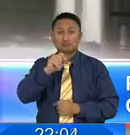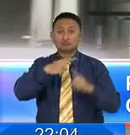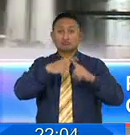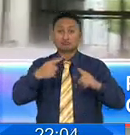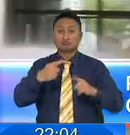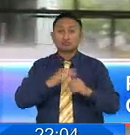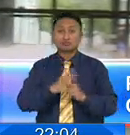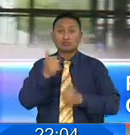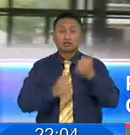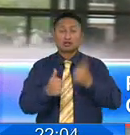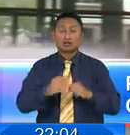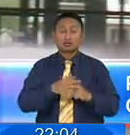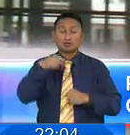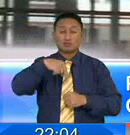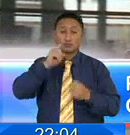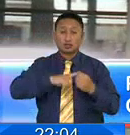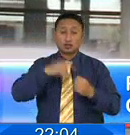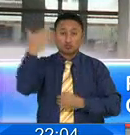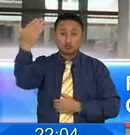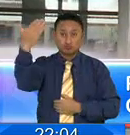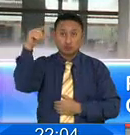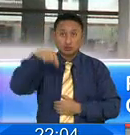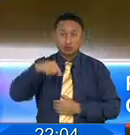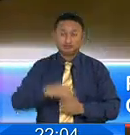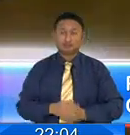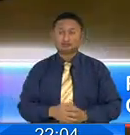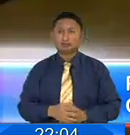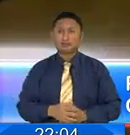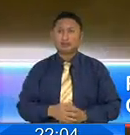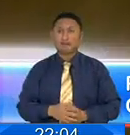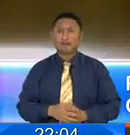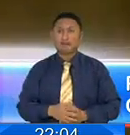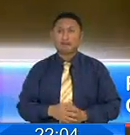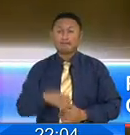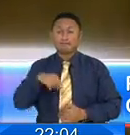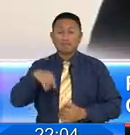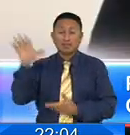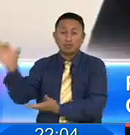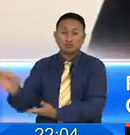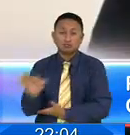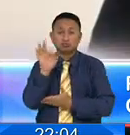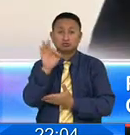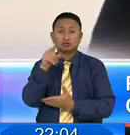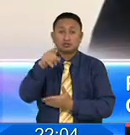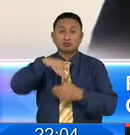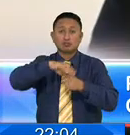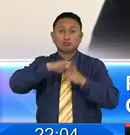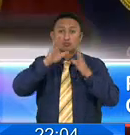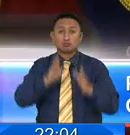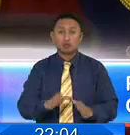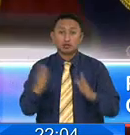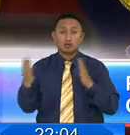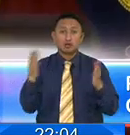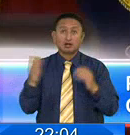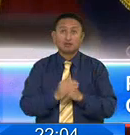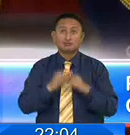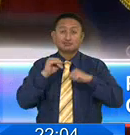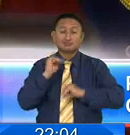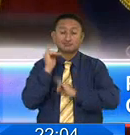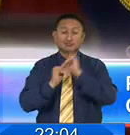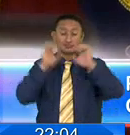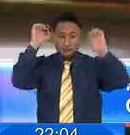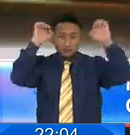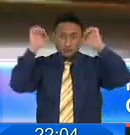de Quito y parte del equipo de transición del mandatario. Fue designado como embajador itinerante para asuntos